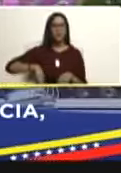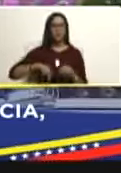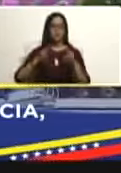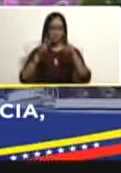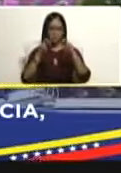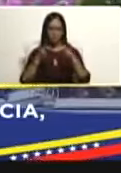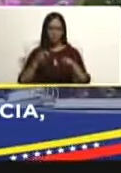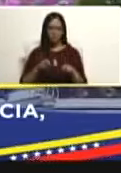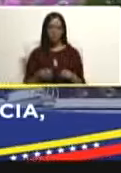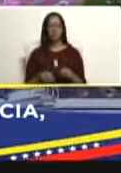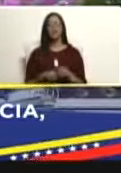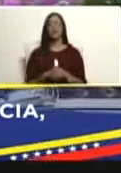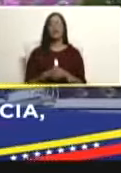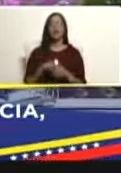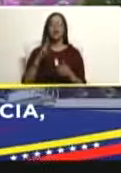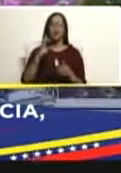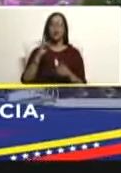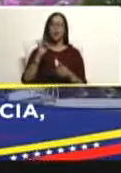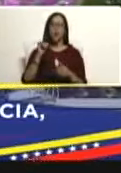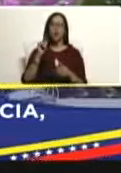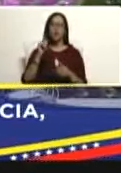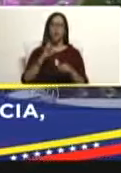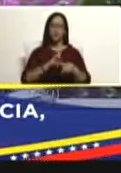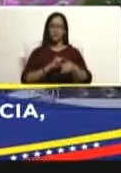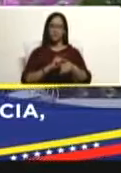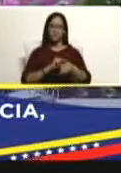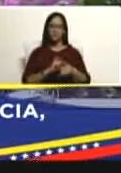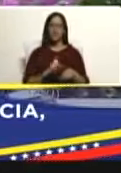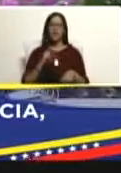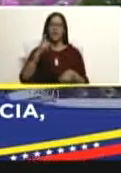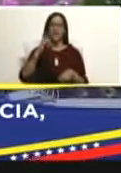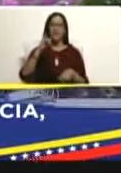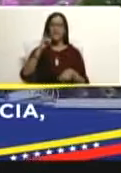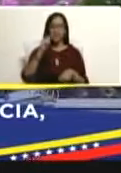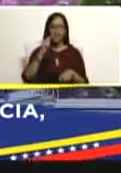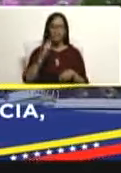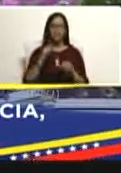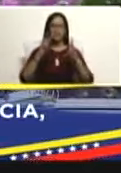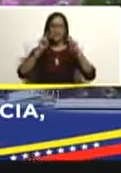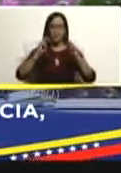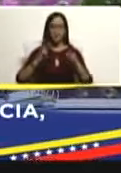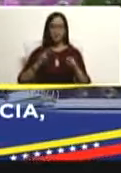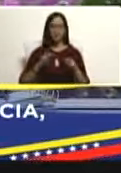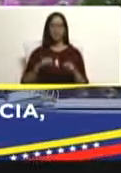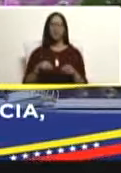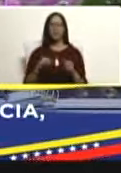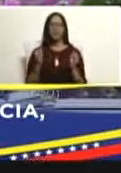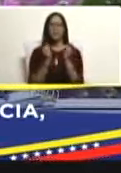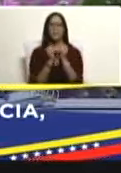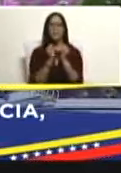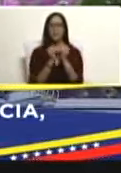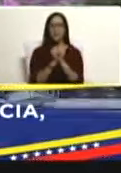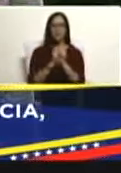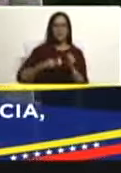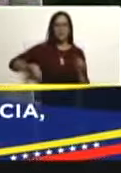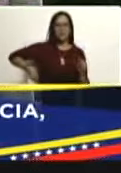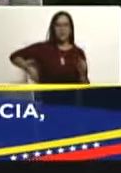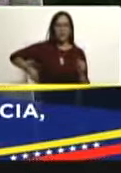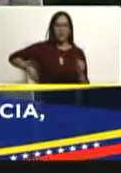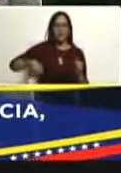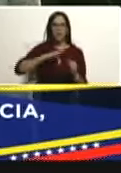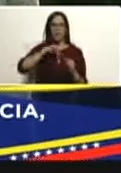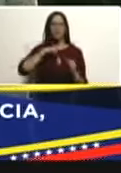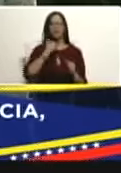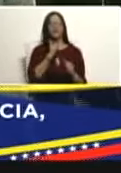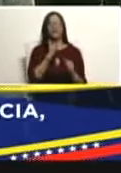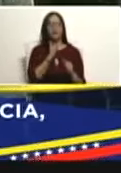El doctor Rodolfo Vargas, dedicado al kit para diagnóstico de cálculo renal de nuestros pacientes en el sistema de salud pública. El